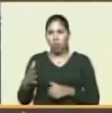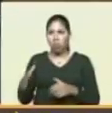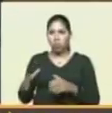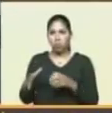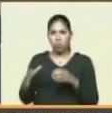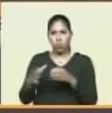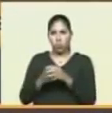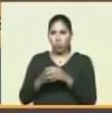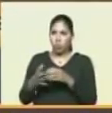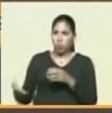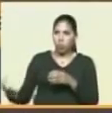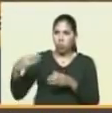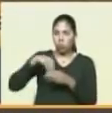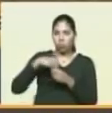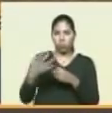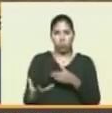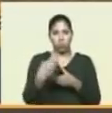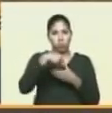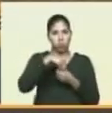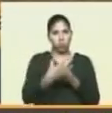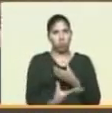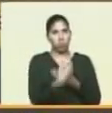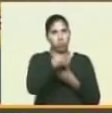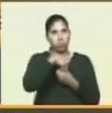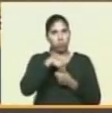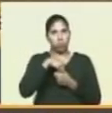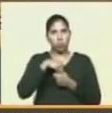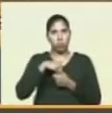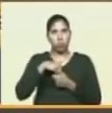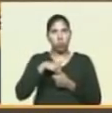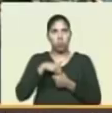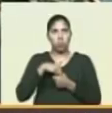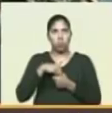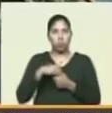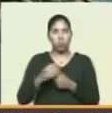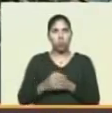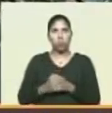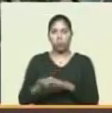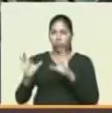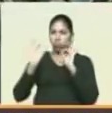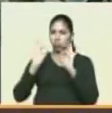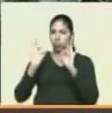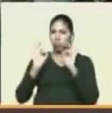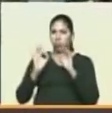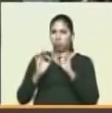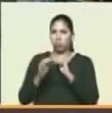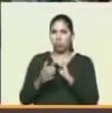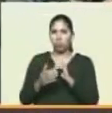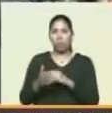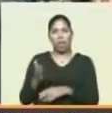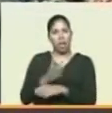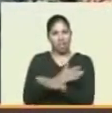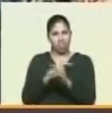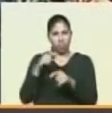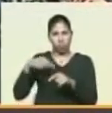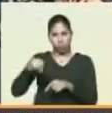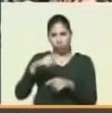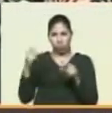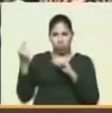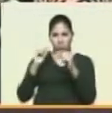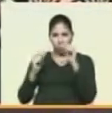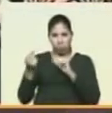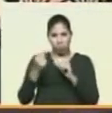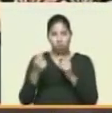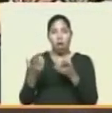su seno, bajo condiciones especialísimas, como lo expresa el proyecto de ley que ustedes han debatido, poder